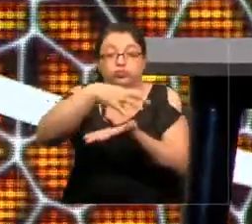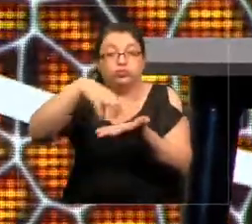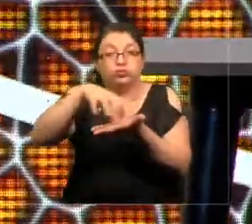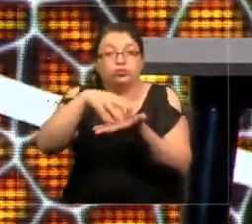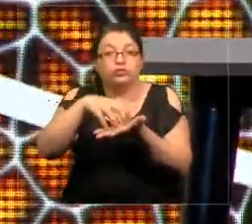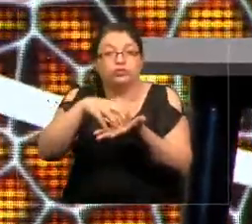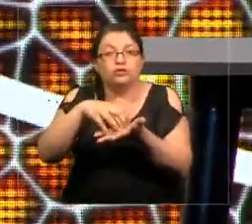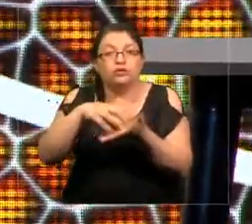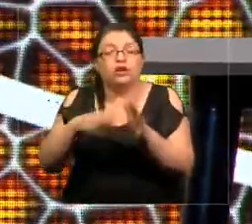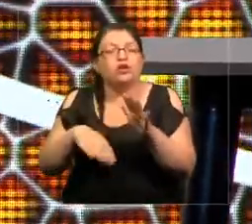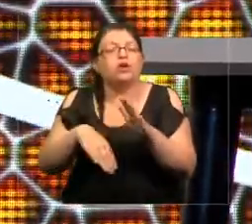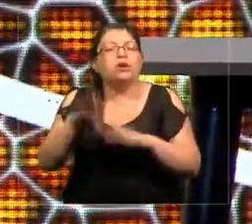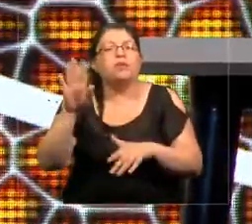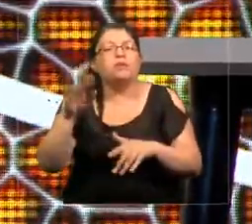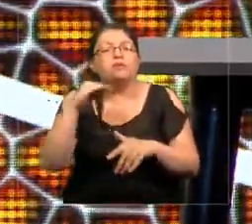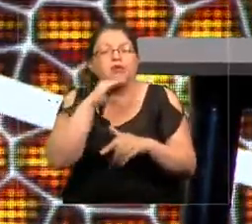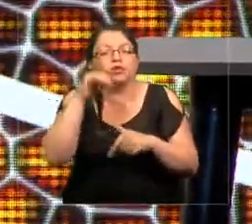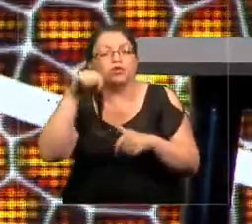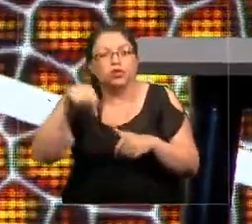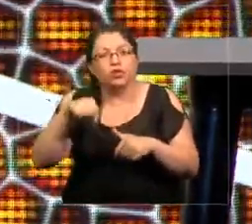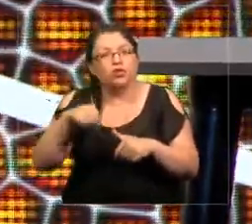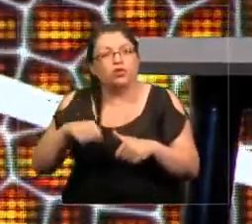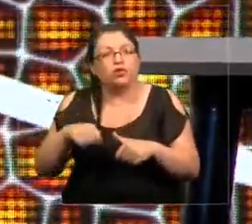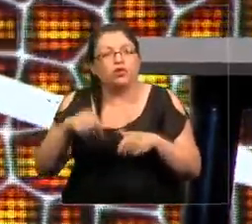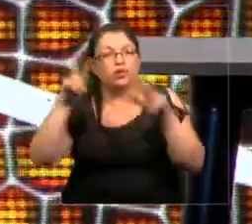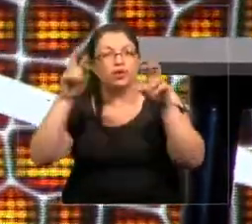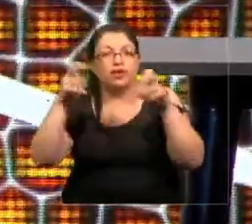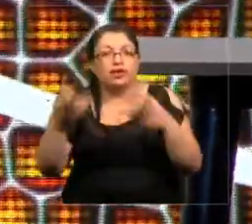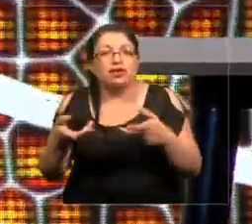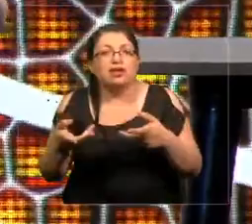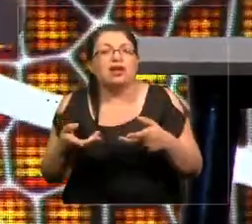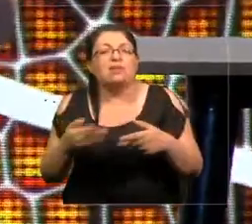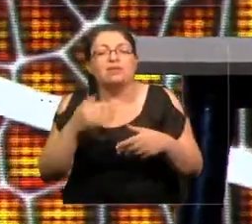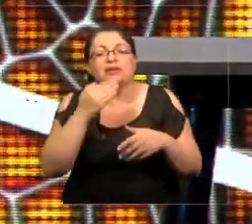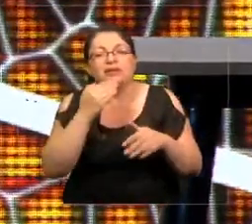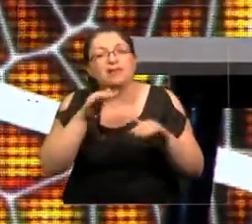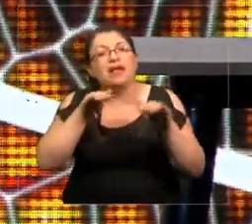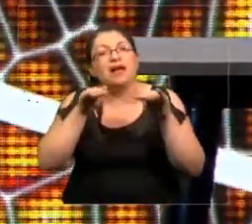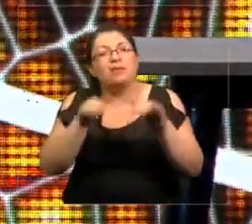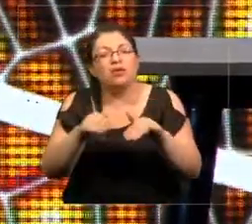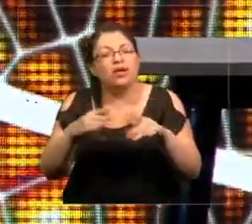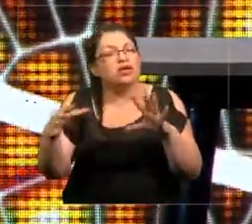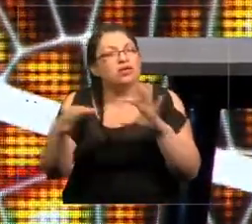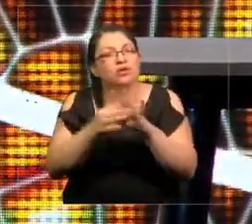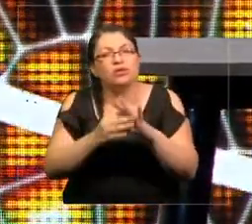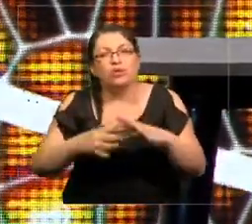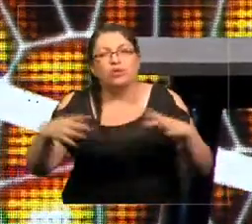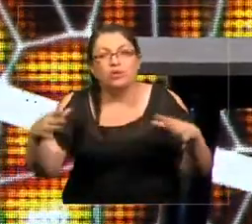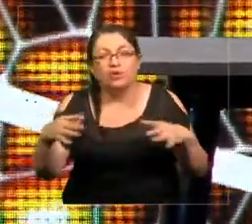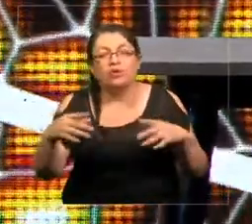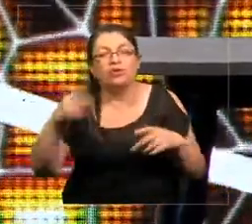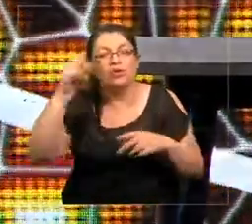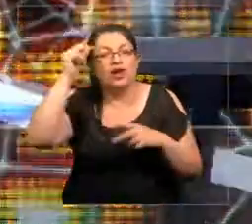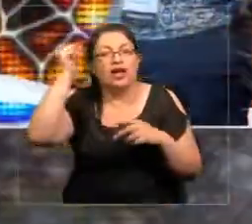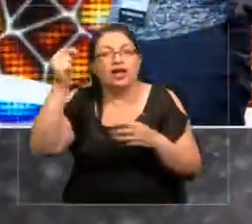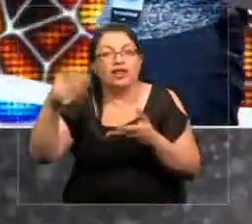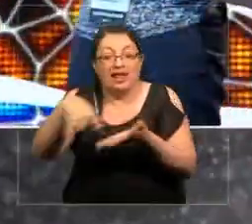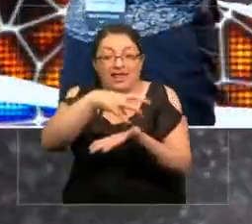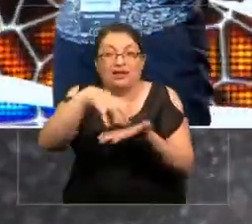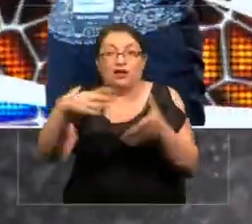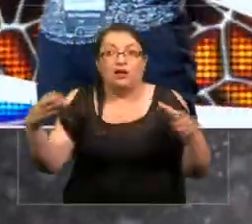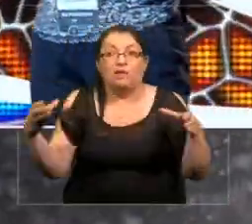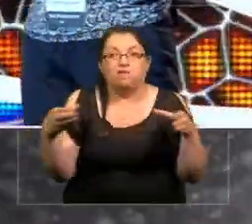del urbanismo actual precisamente se apoya está muy vinculada a esta idea de ciudad densa y